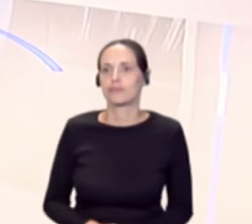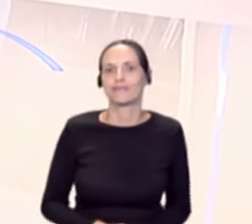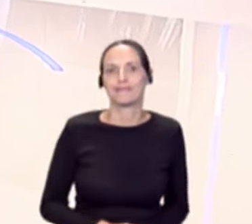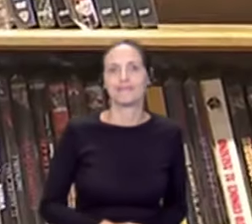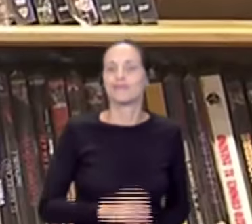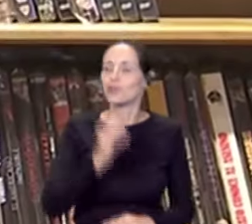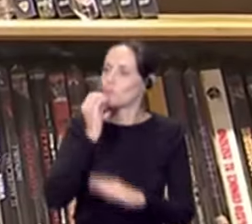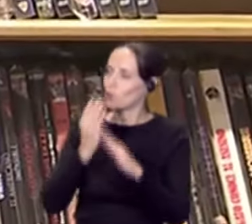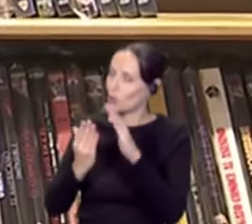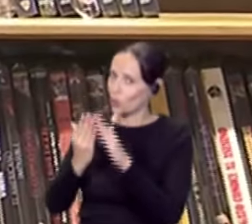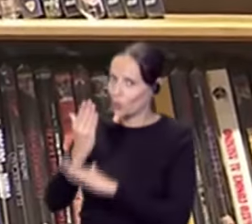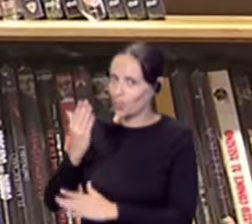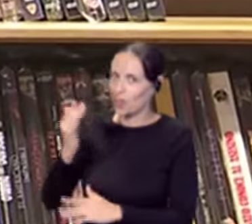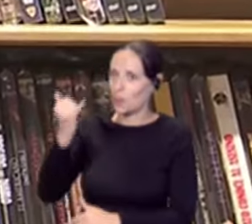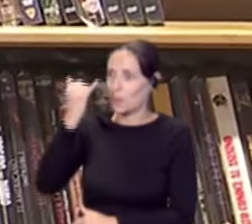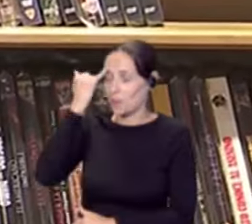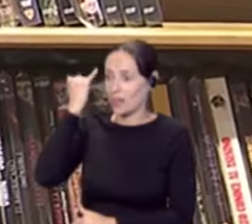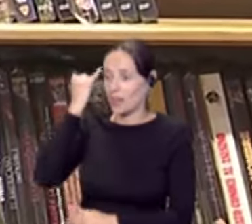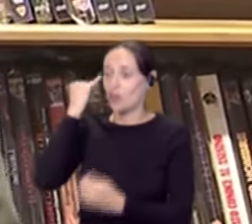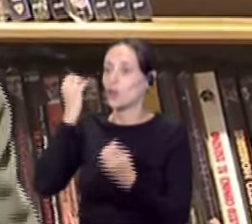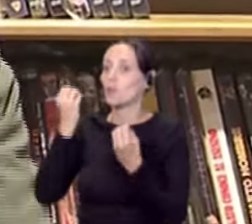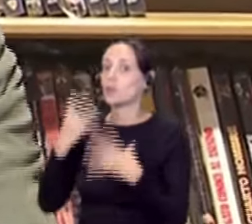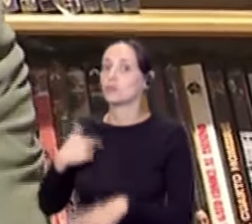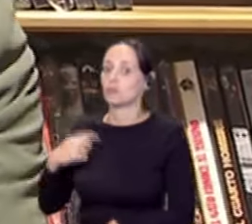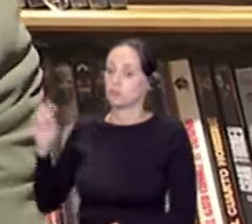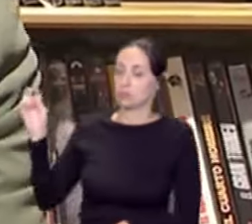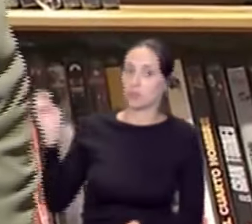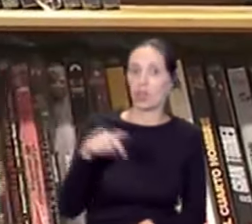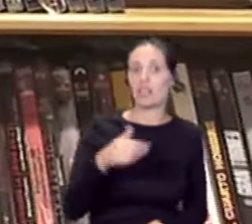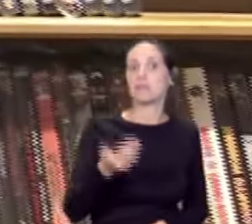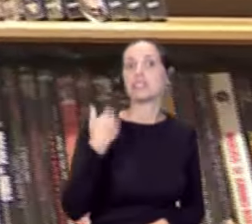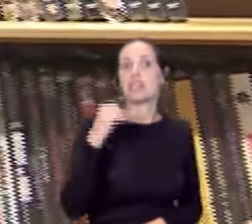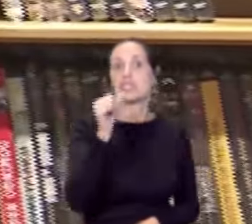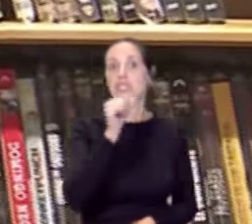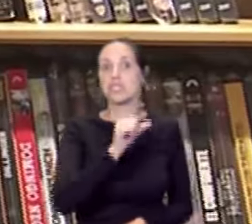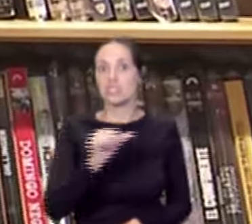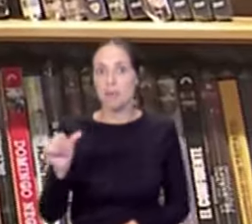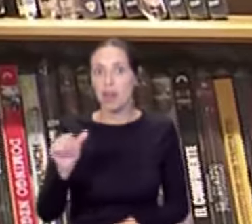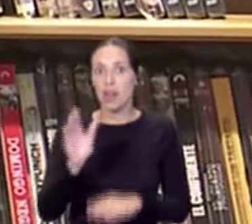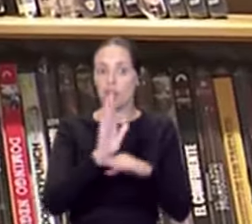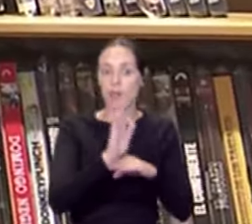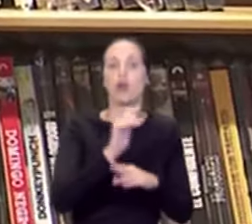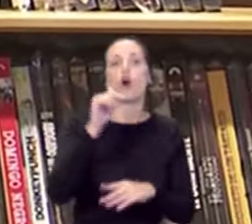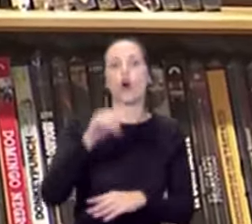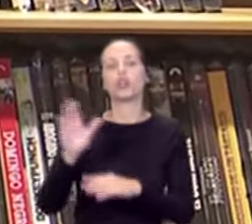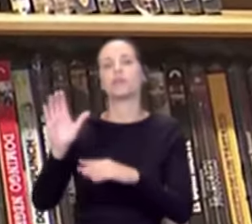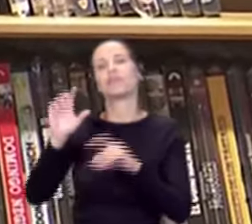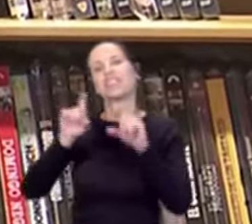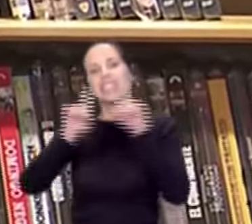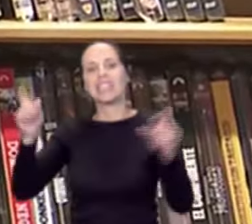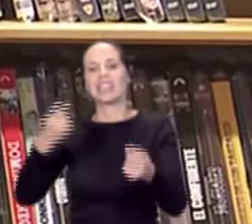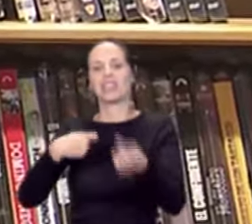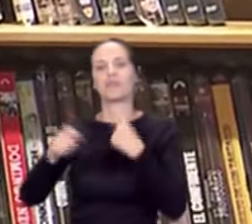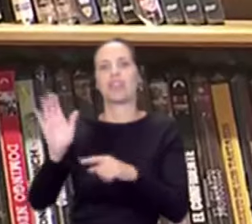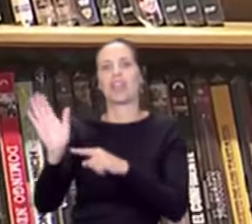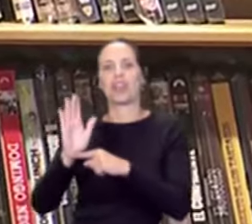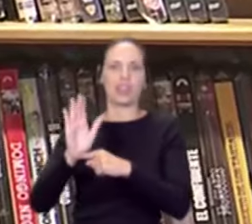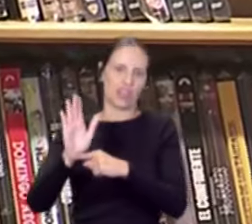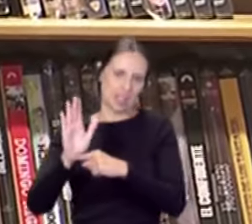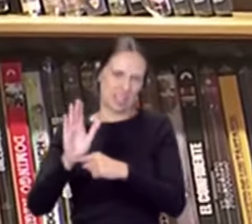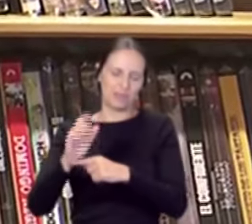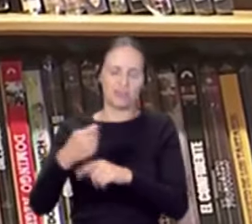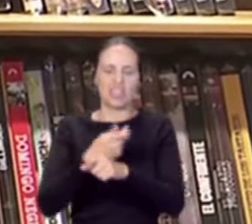Muy buenos días, María, ¿cómo están? Hoy me he venido, la semana pasada estaba en un cine y me he venido al cinematógrafo, una tienda especializada en la venta